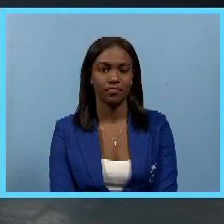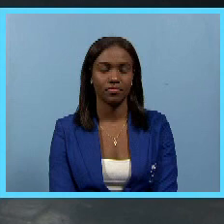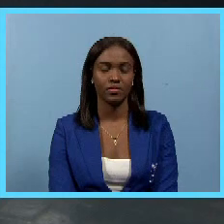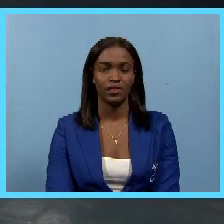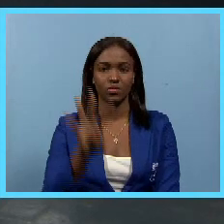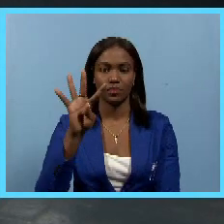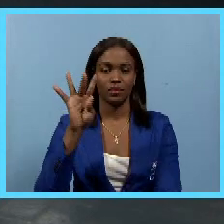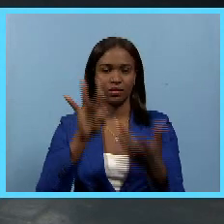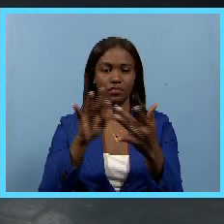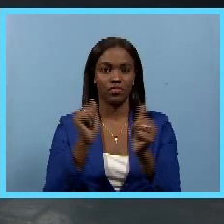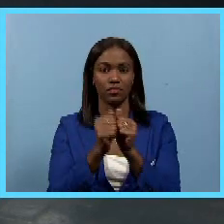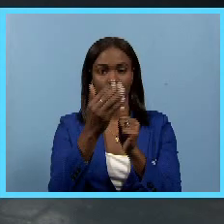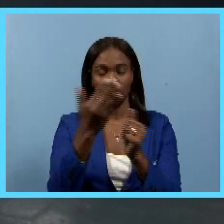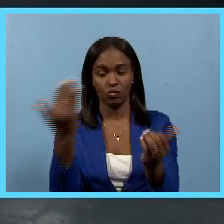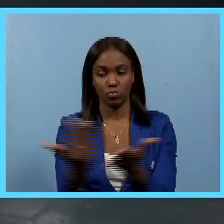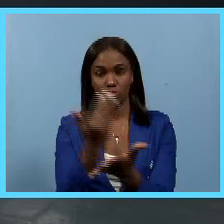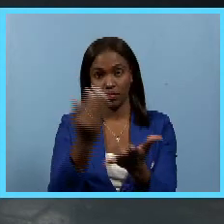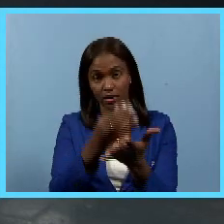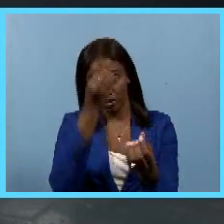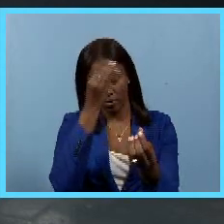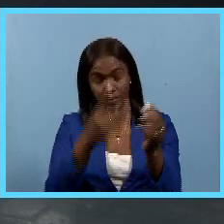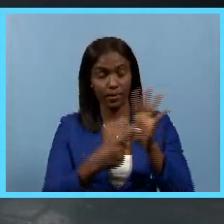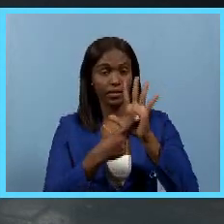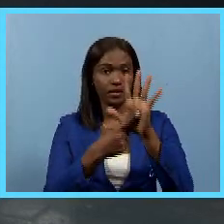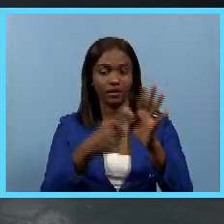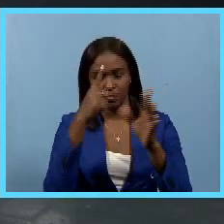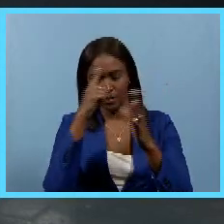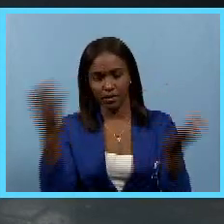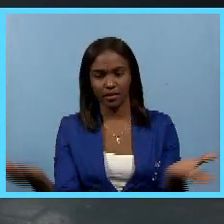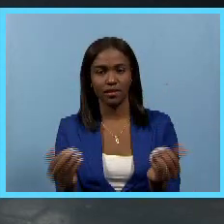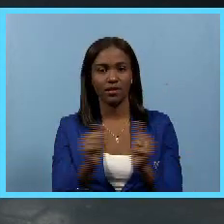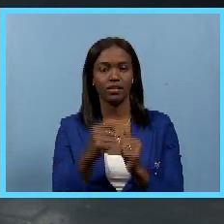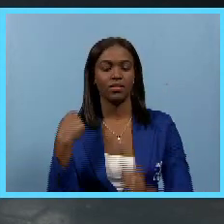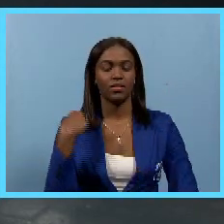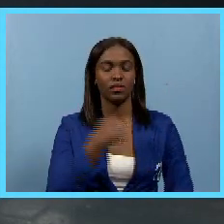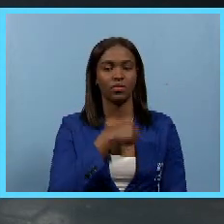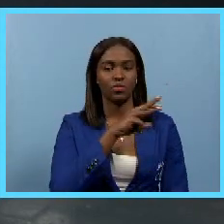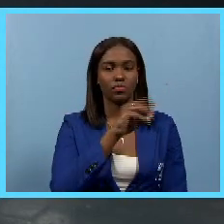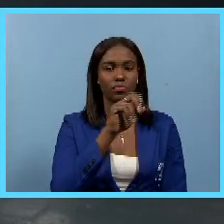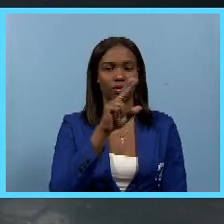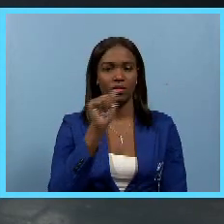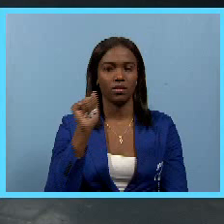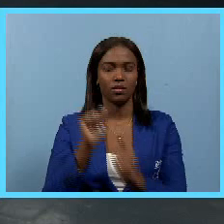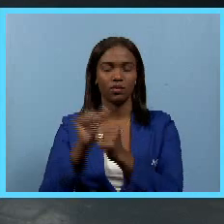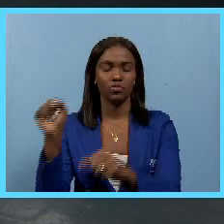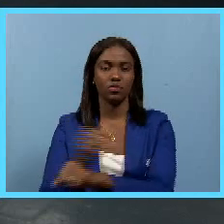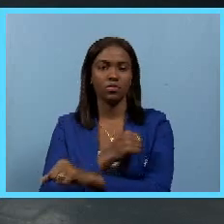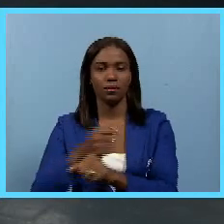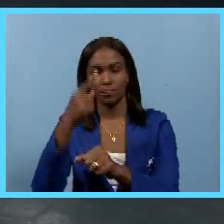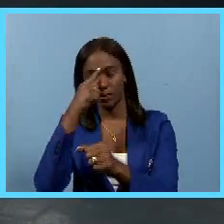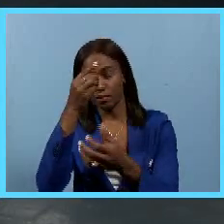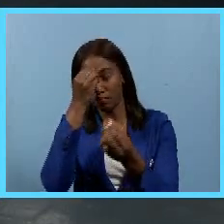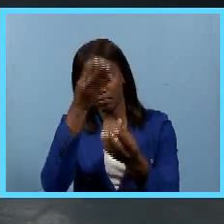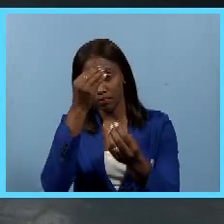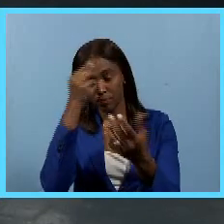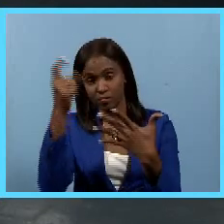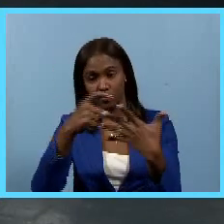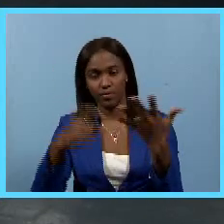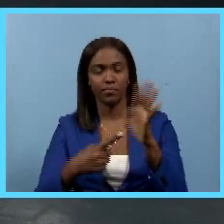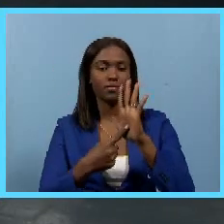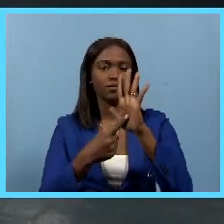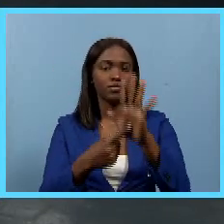El 4 conecta con una actualización informativa de este lado, Wendy Mora y Zuleima García, para llevarles las